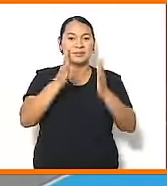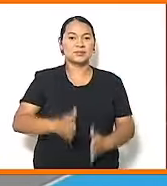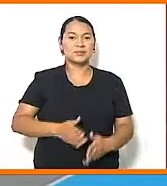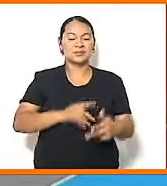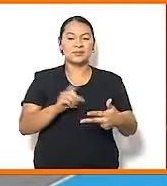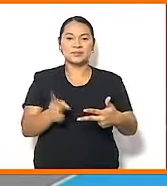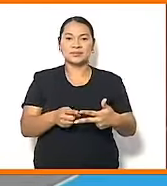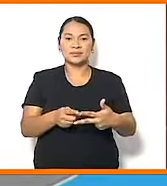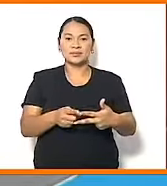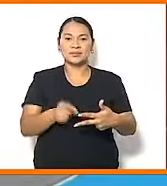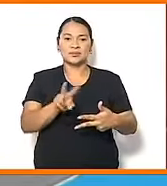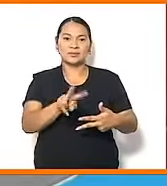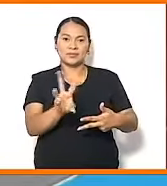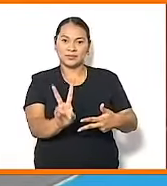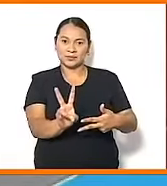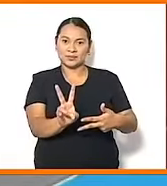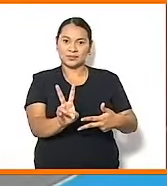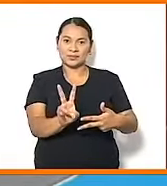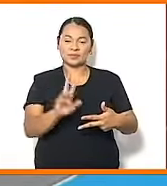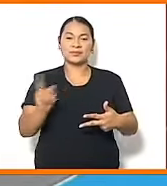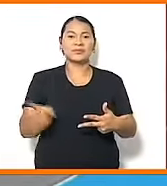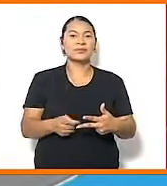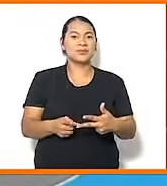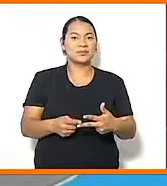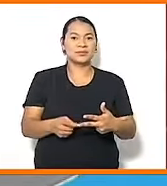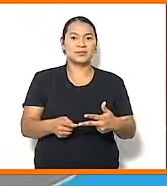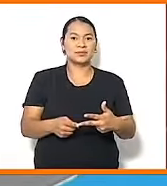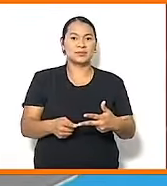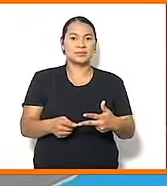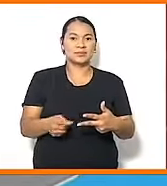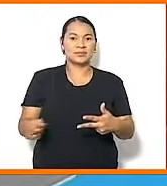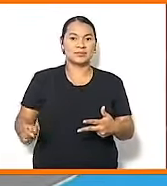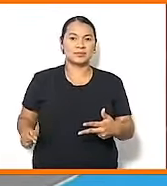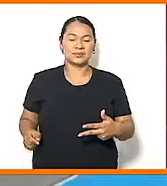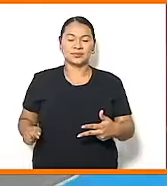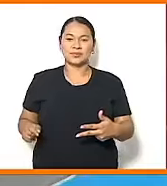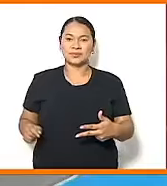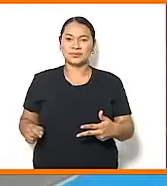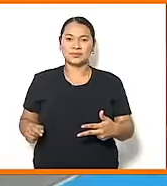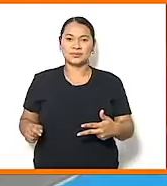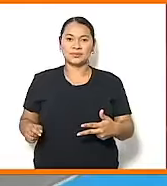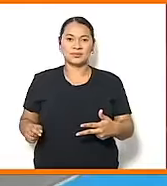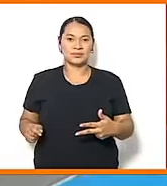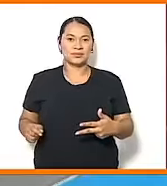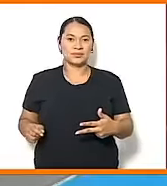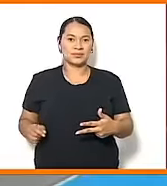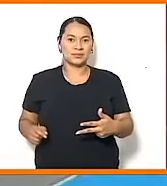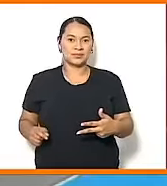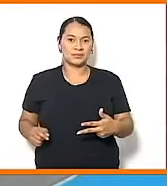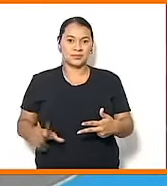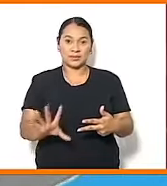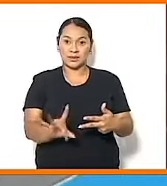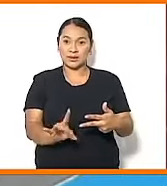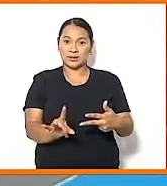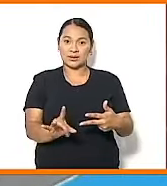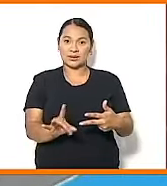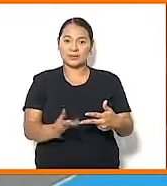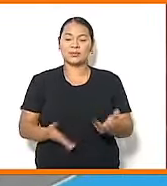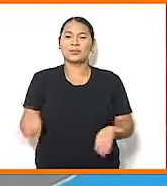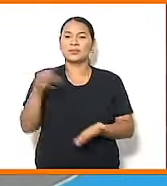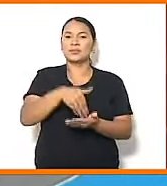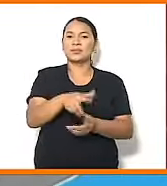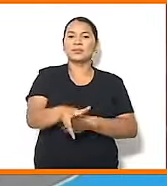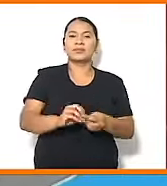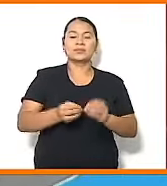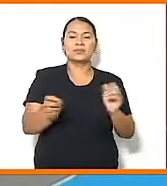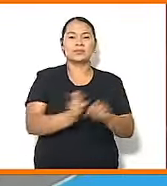es el 27, tercer y último número ganador, y este es el 18. Los números ganadores junto a